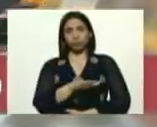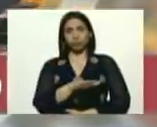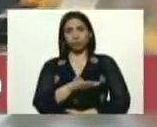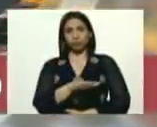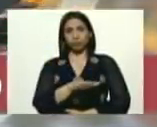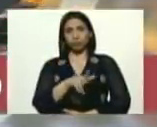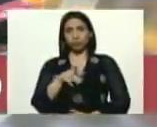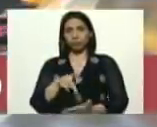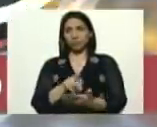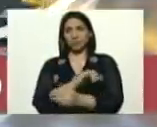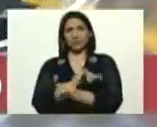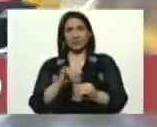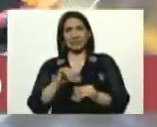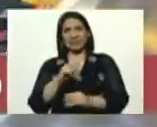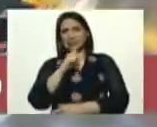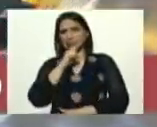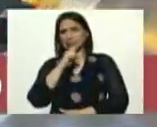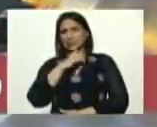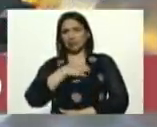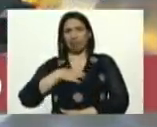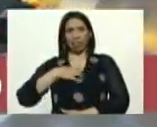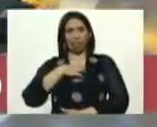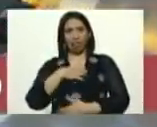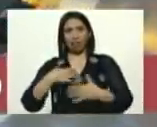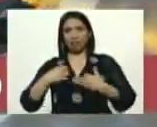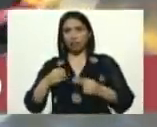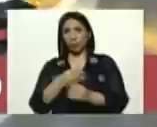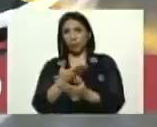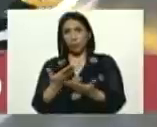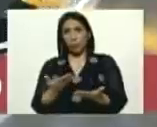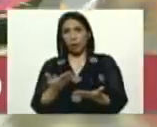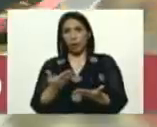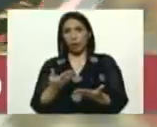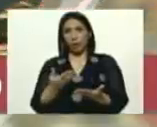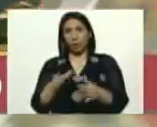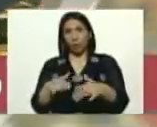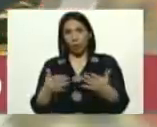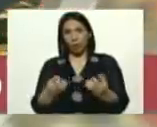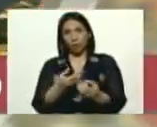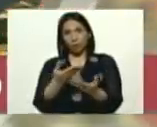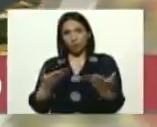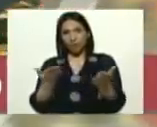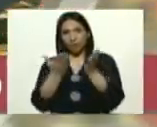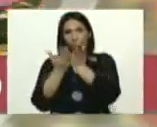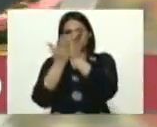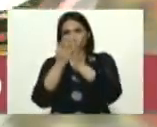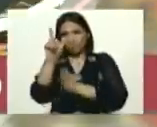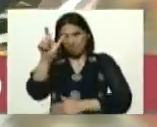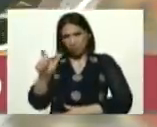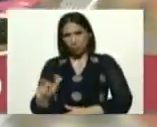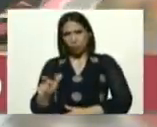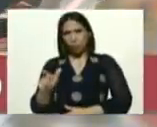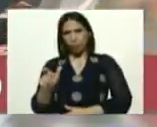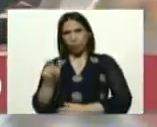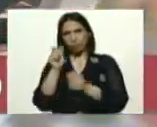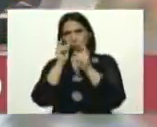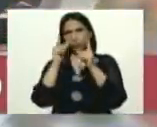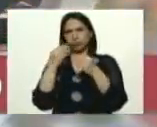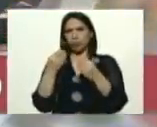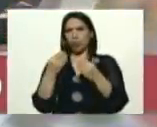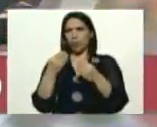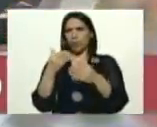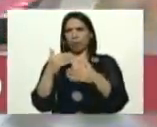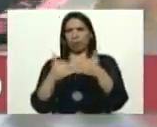Llegó ya muy complicado. Cuando ustedes estudian el caso, se dan cuenta que evoluciona